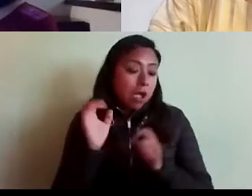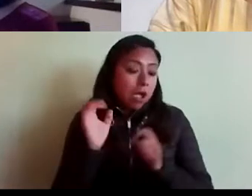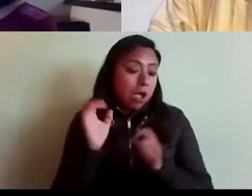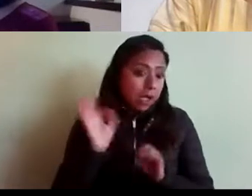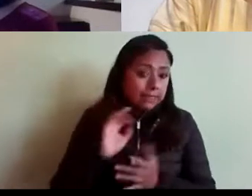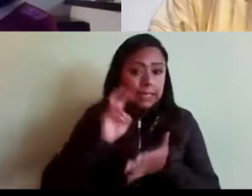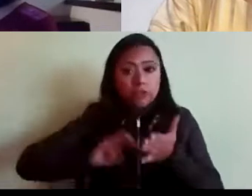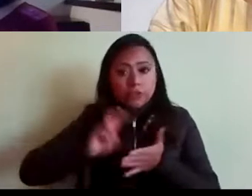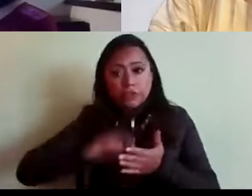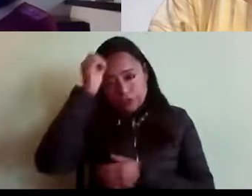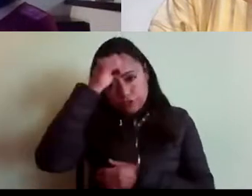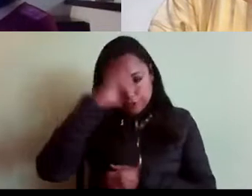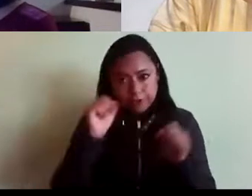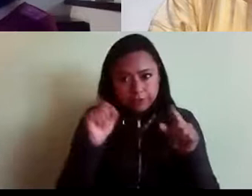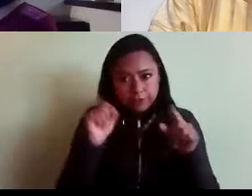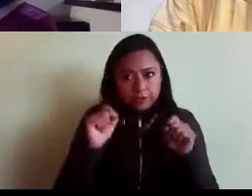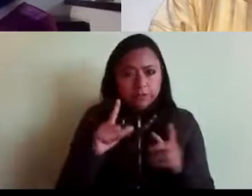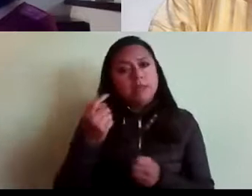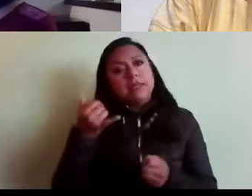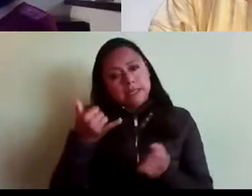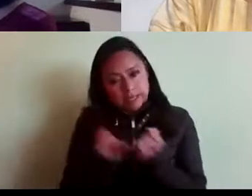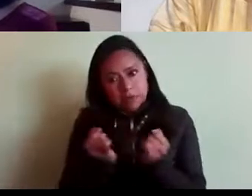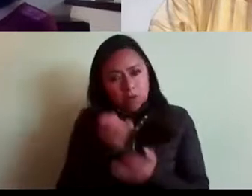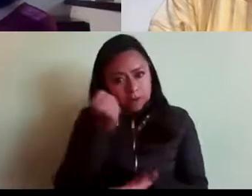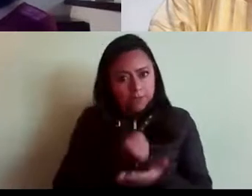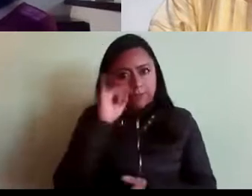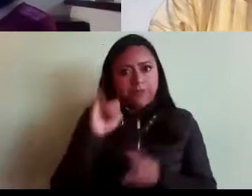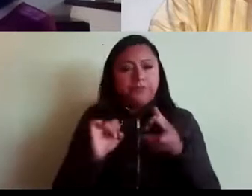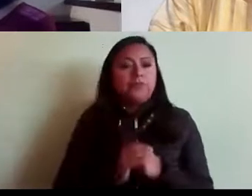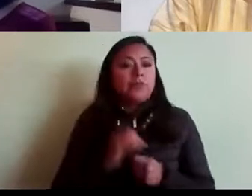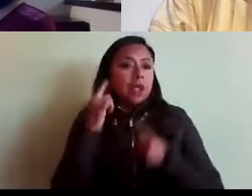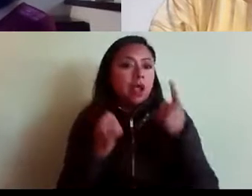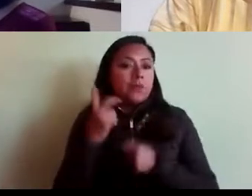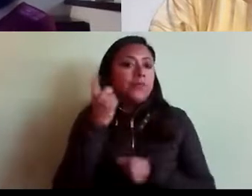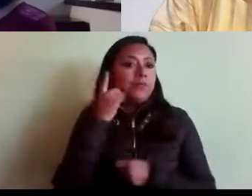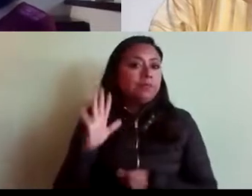a las mismas y si son de aprobarse. ¿Alguna diputada o diputado desea hacer uso de la palabra?